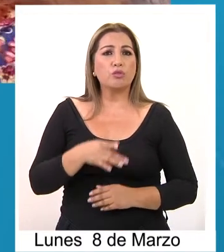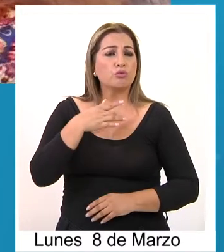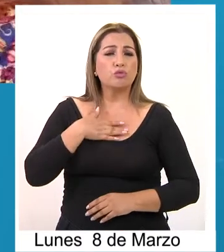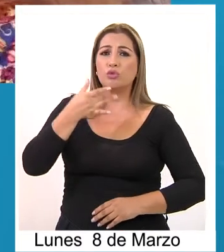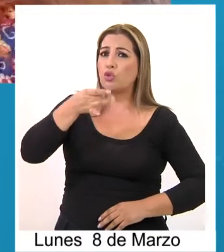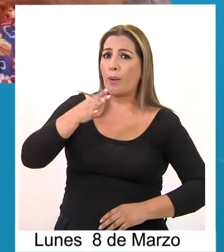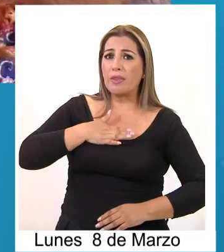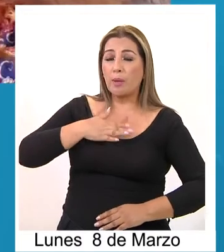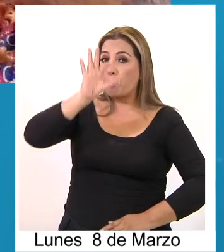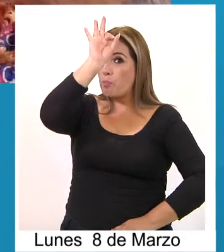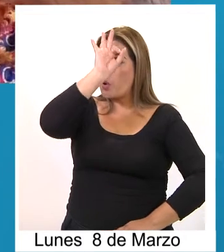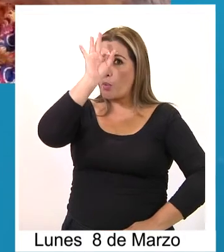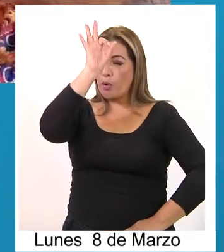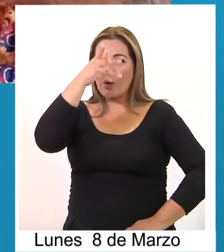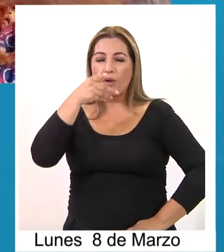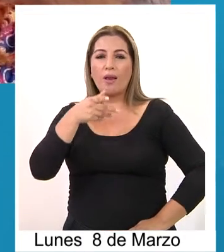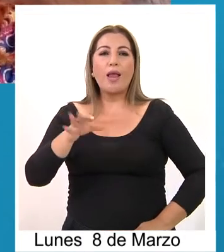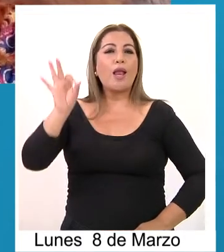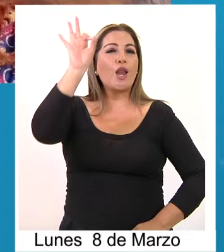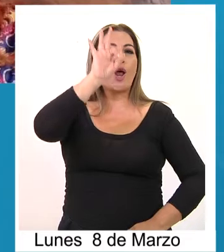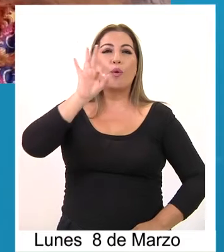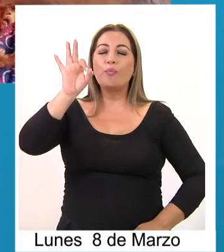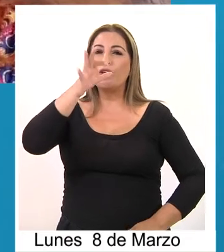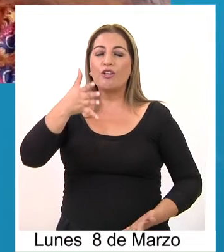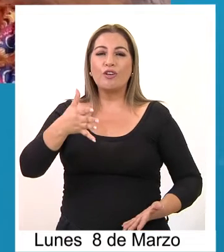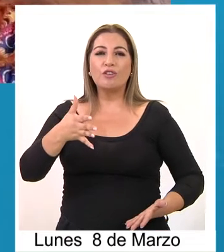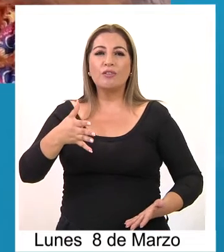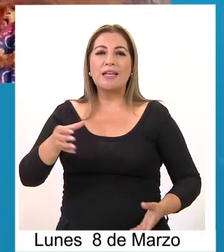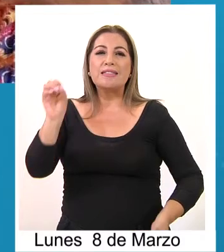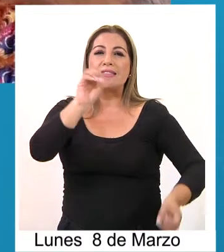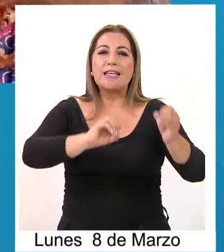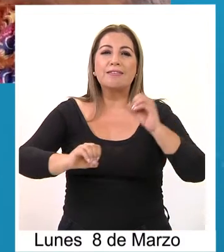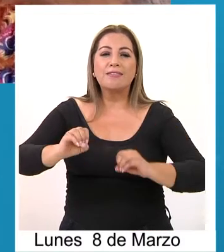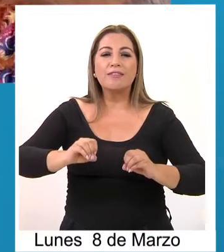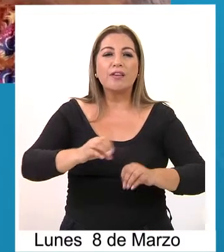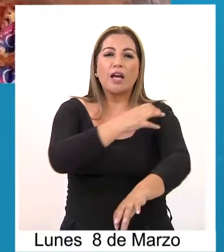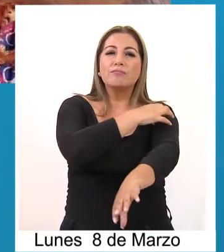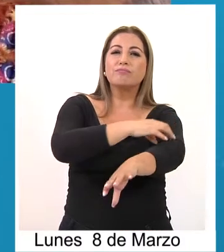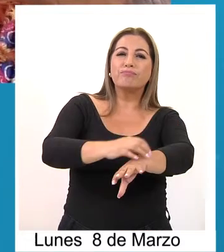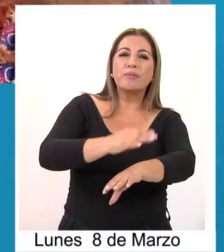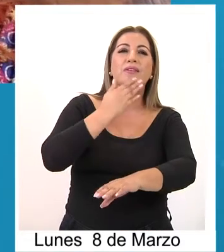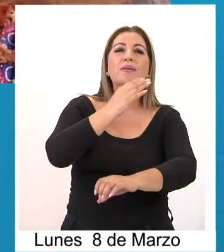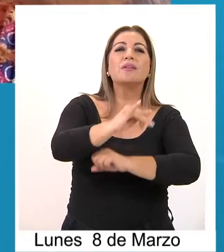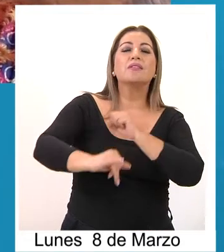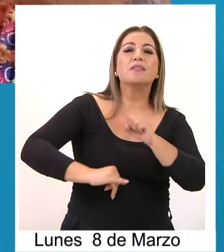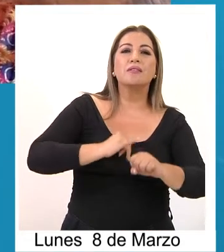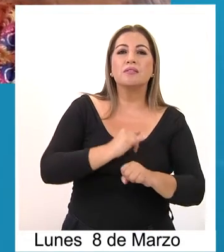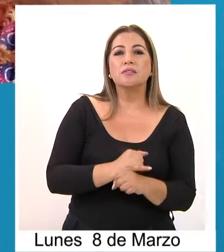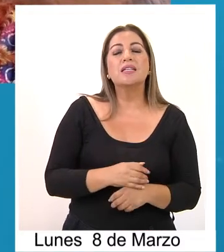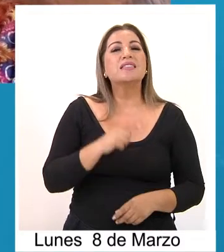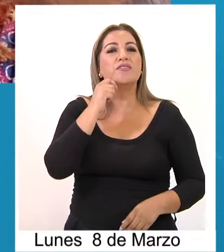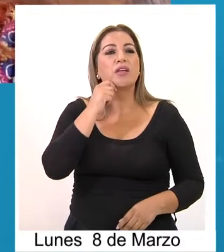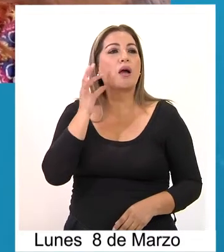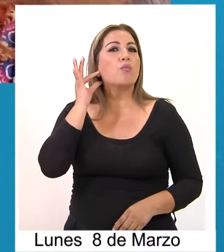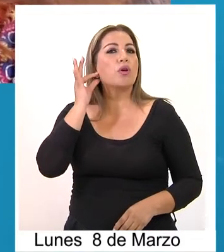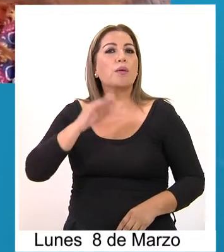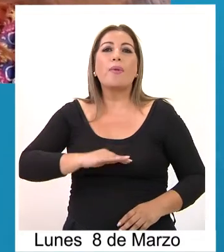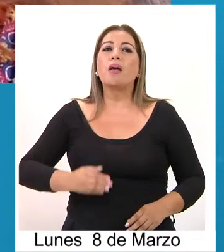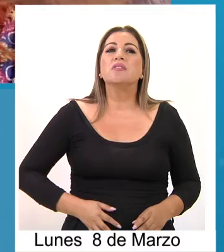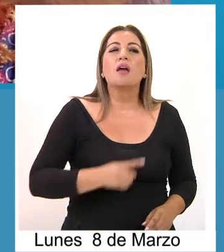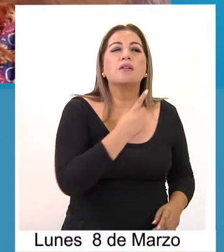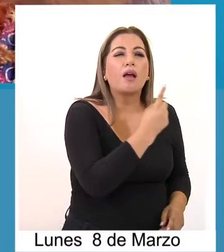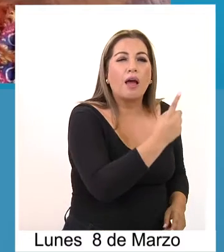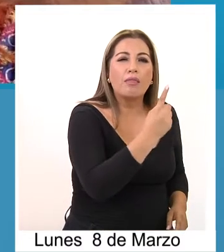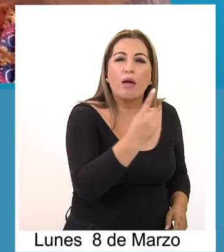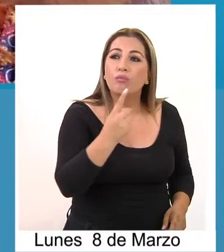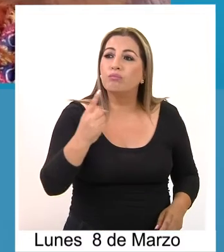que no es solamente la opinión mía, sino que es la opinión de las sociedades científicas nacionales, internacionales, es que se vea caso a caso y que mujeres